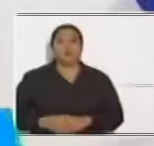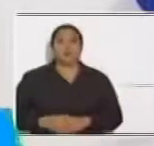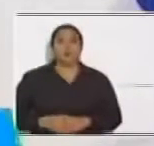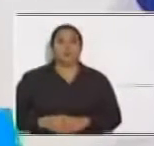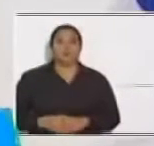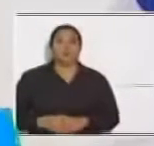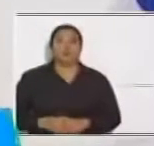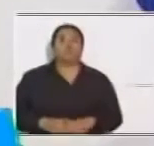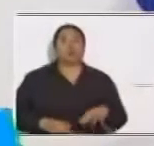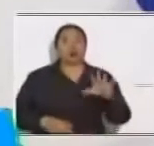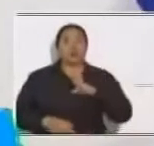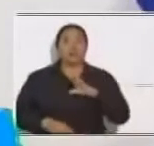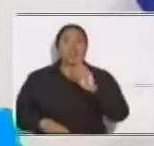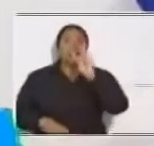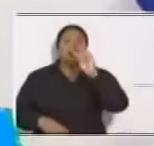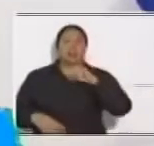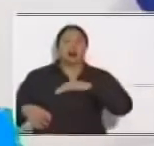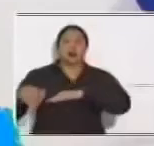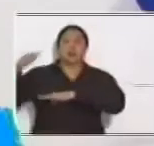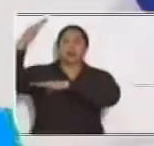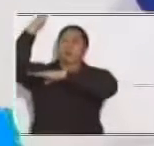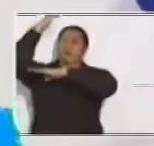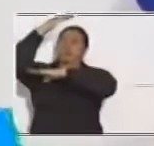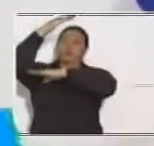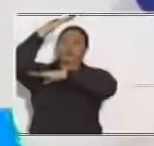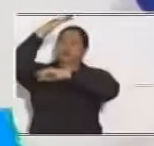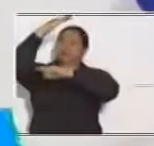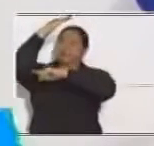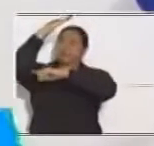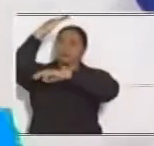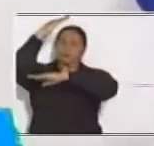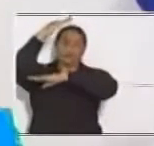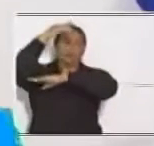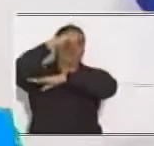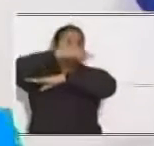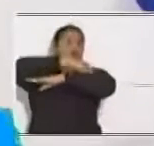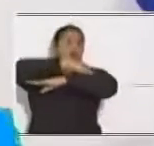Tiene 3 vértices, o sea, 3 esquinas.